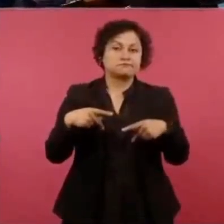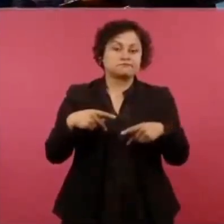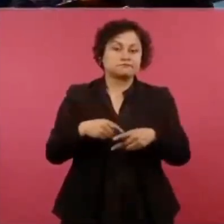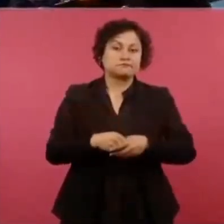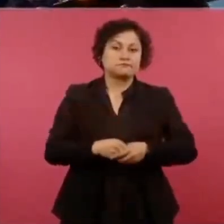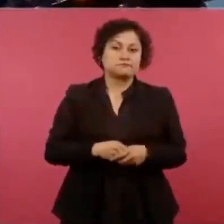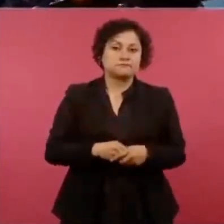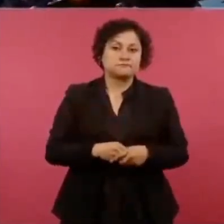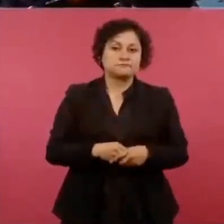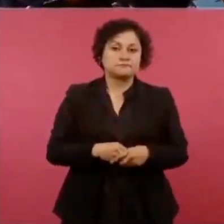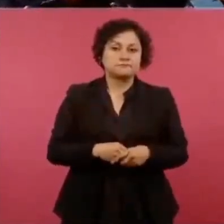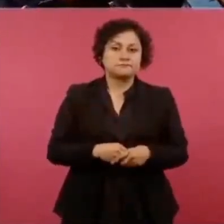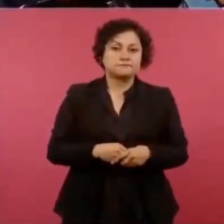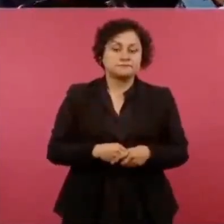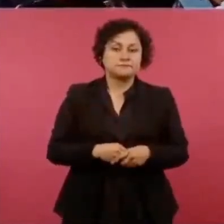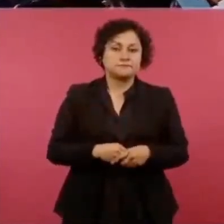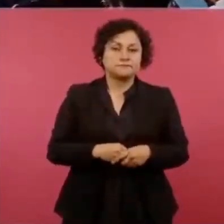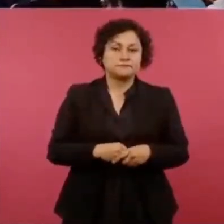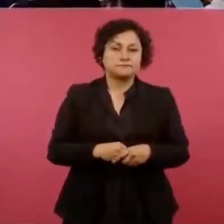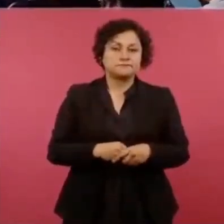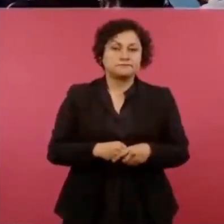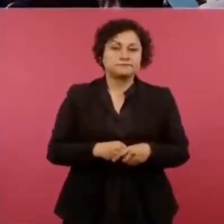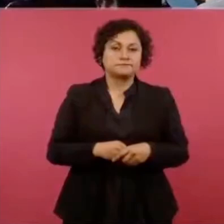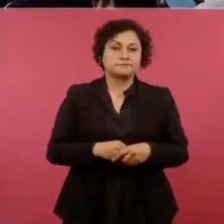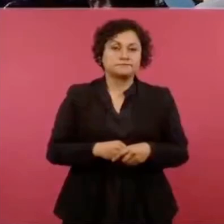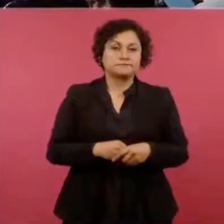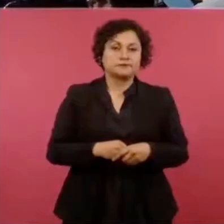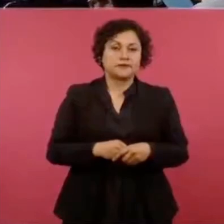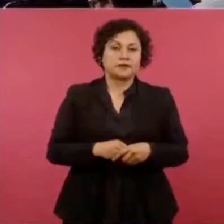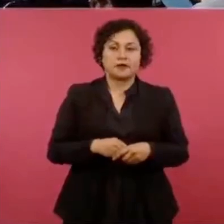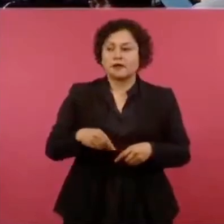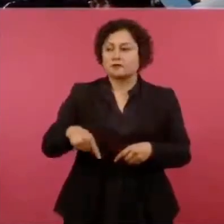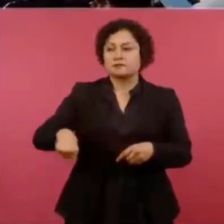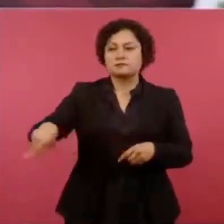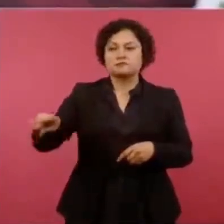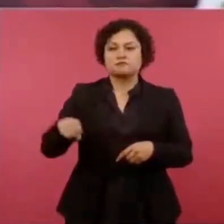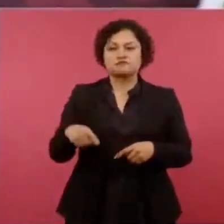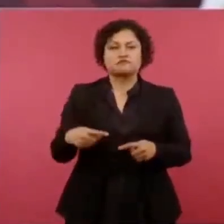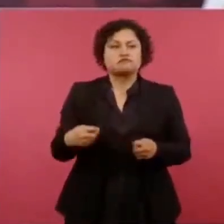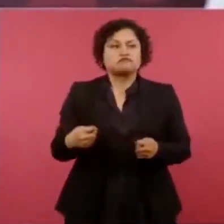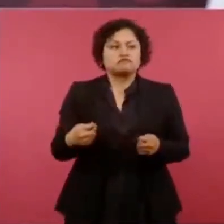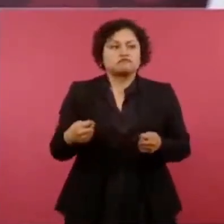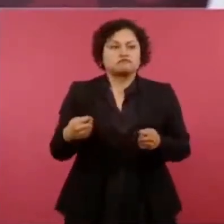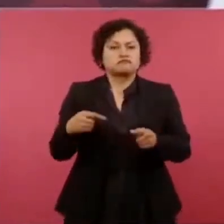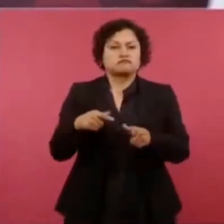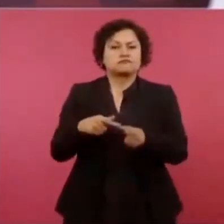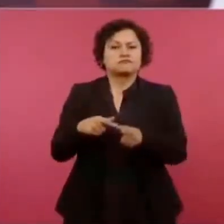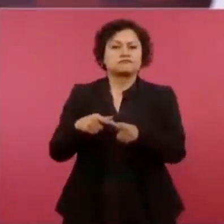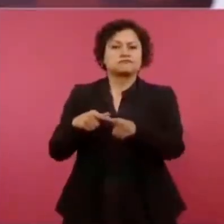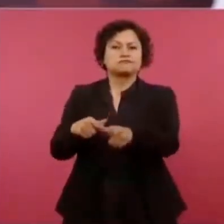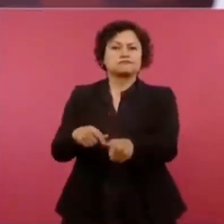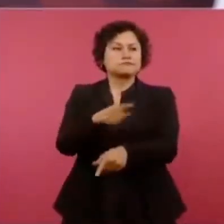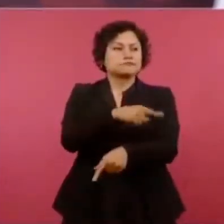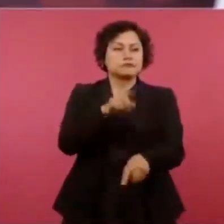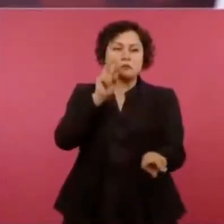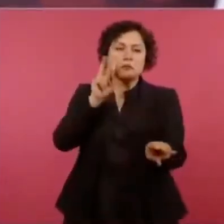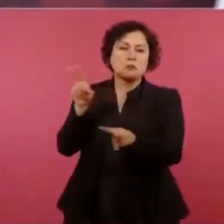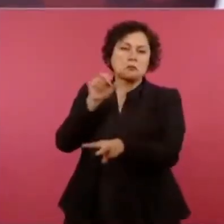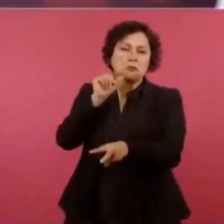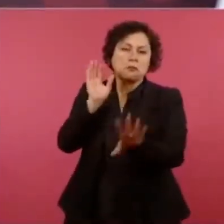sin ser tomados en cuenta y van a seguir ahí.